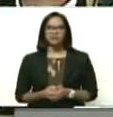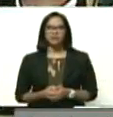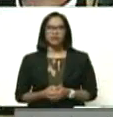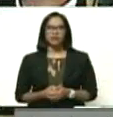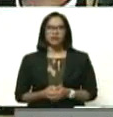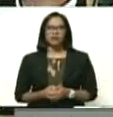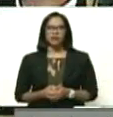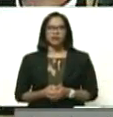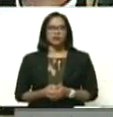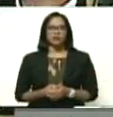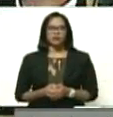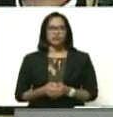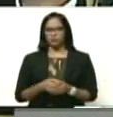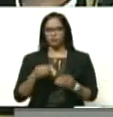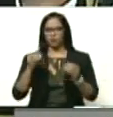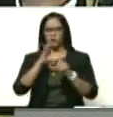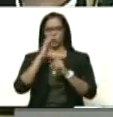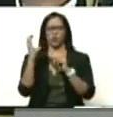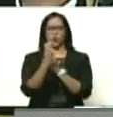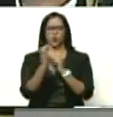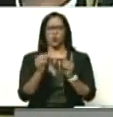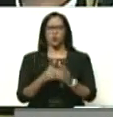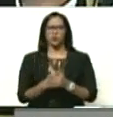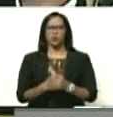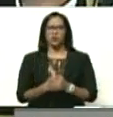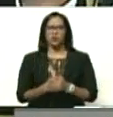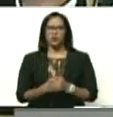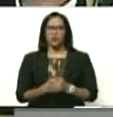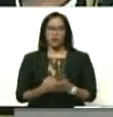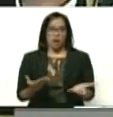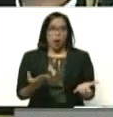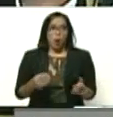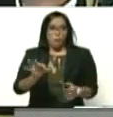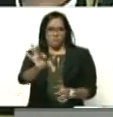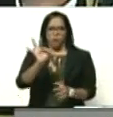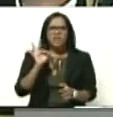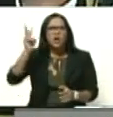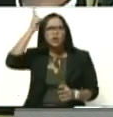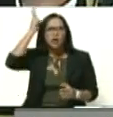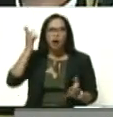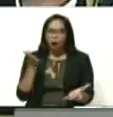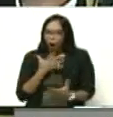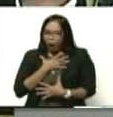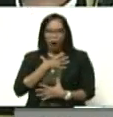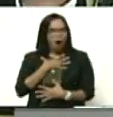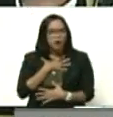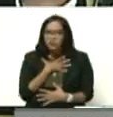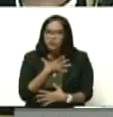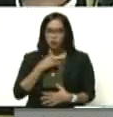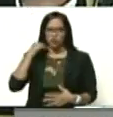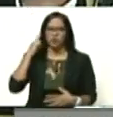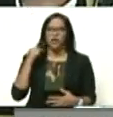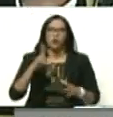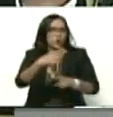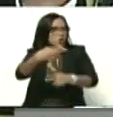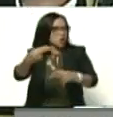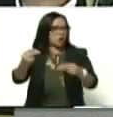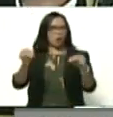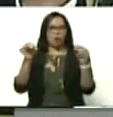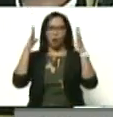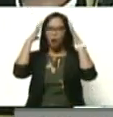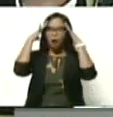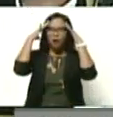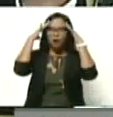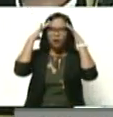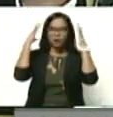culto nada que aparezca un indígena con uno bien un negro no va a aparecer un